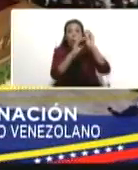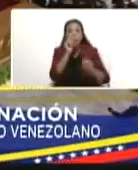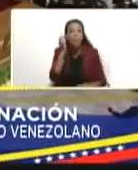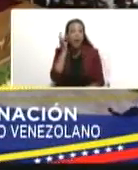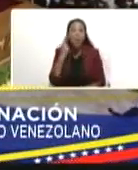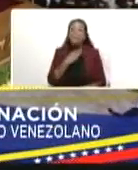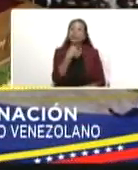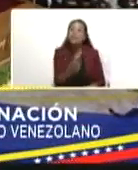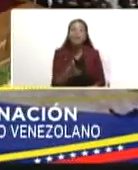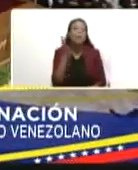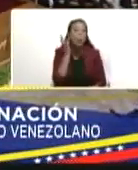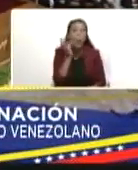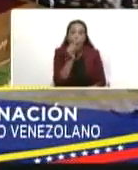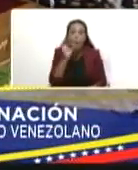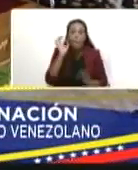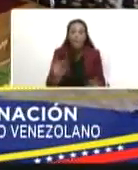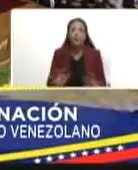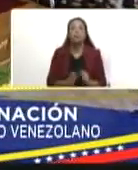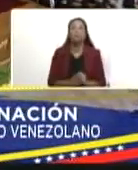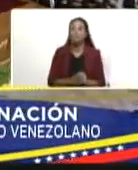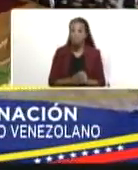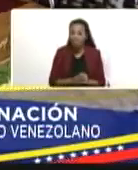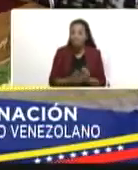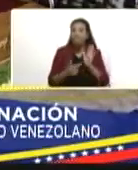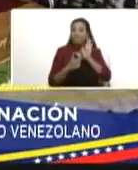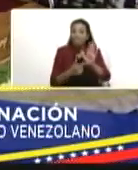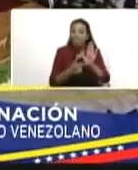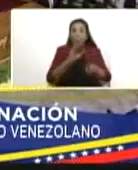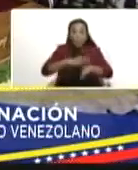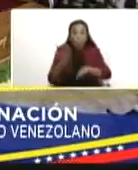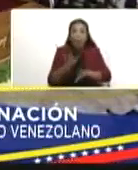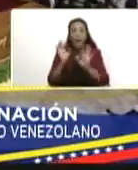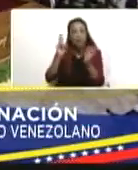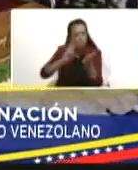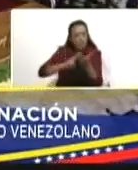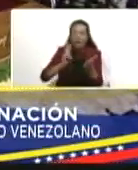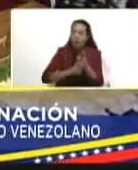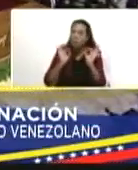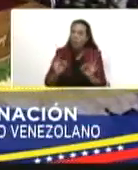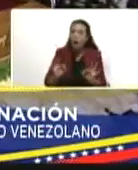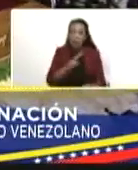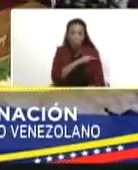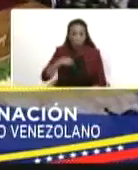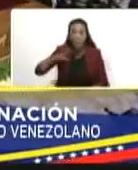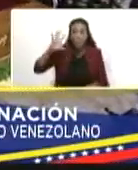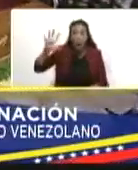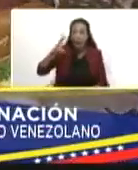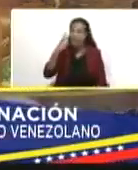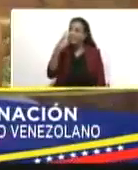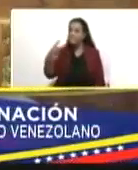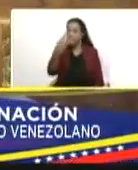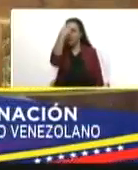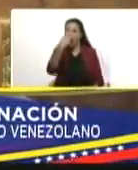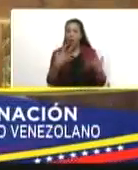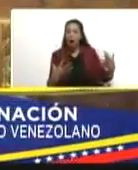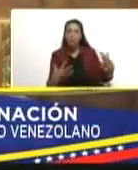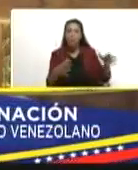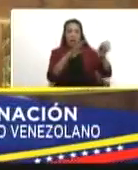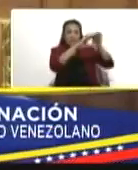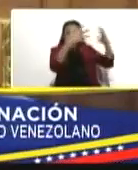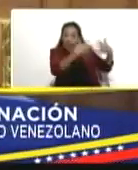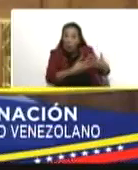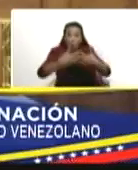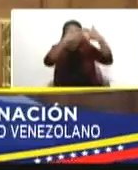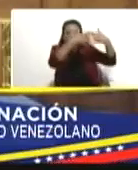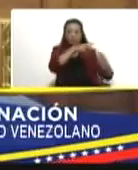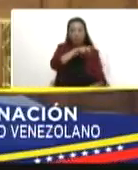Voceros voceras porque es cierto nuestro país está en la mira del imperio no solo